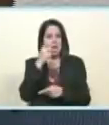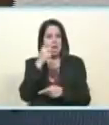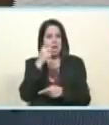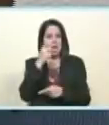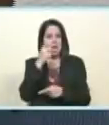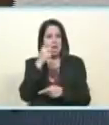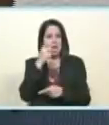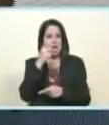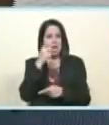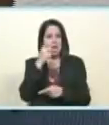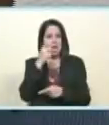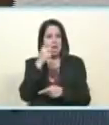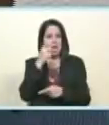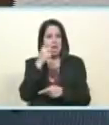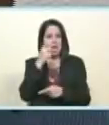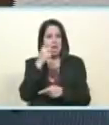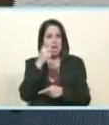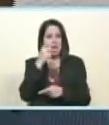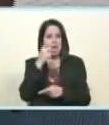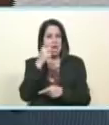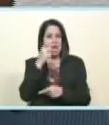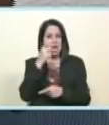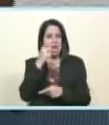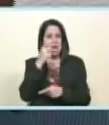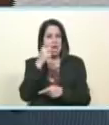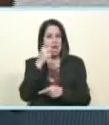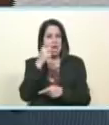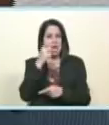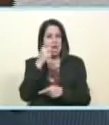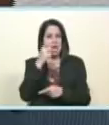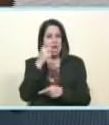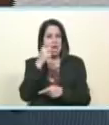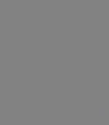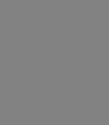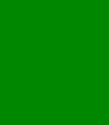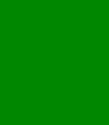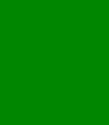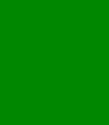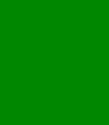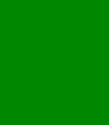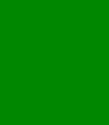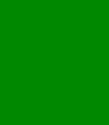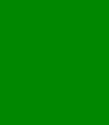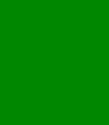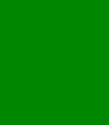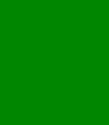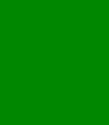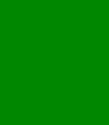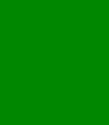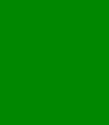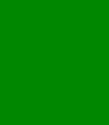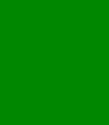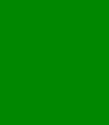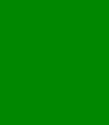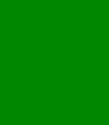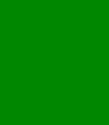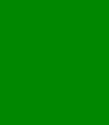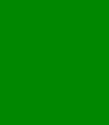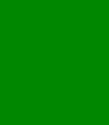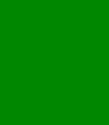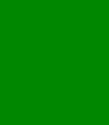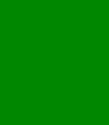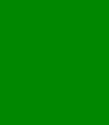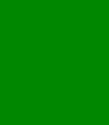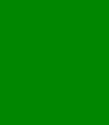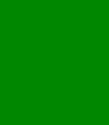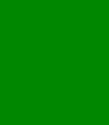al mundo a partir del 15 Freddy tiene mucho trabajo como saben ustedes Freddy tuvo un accidente en un vehículo que venía